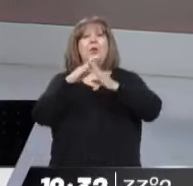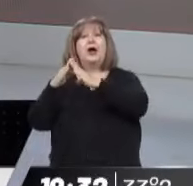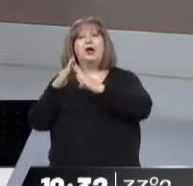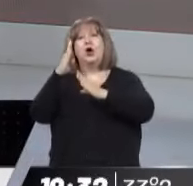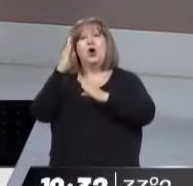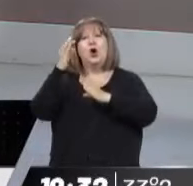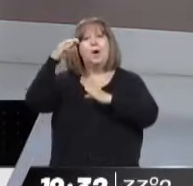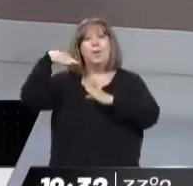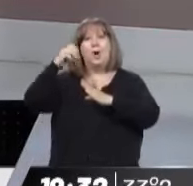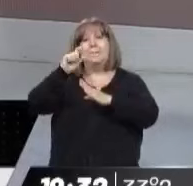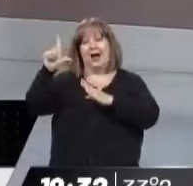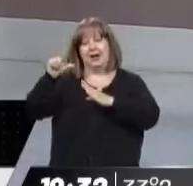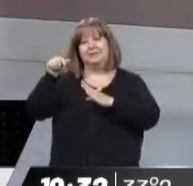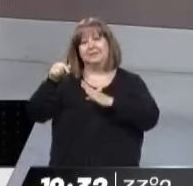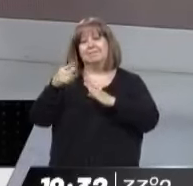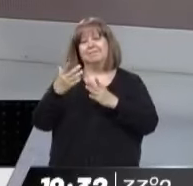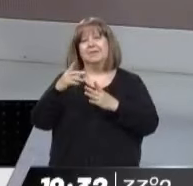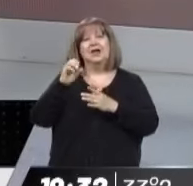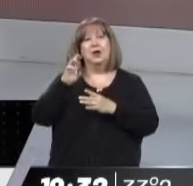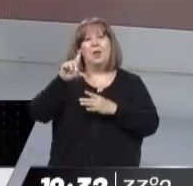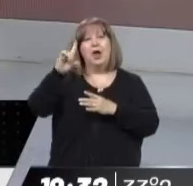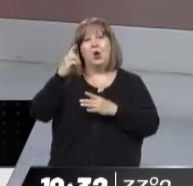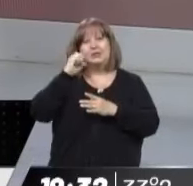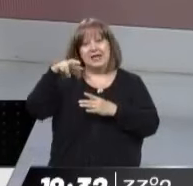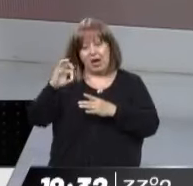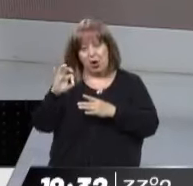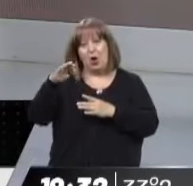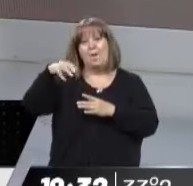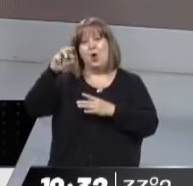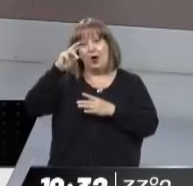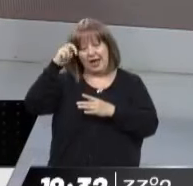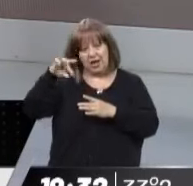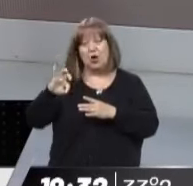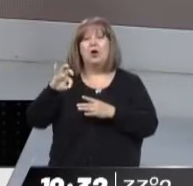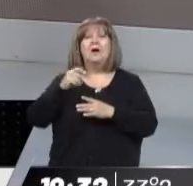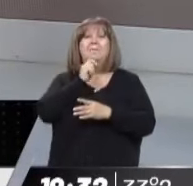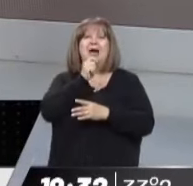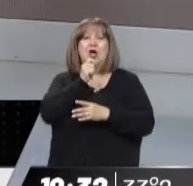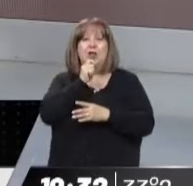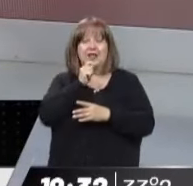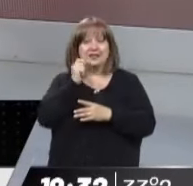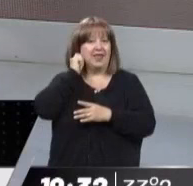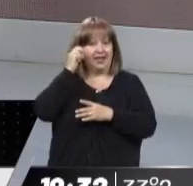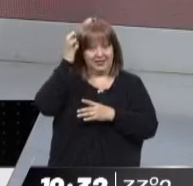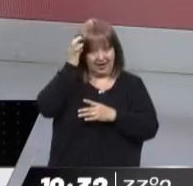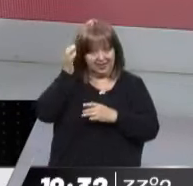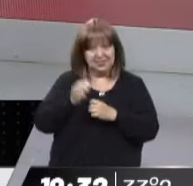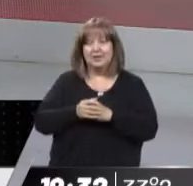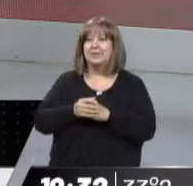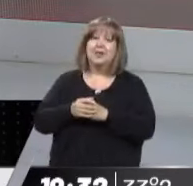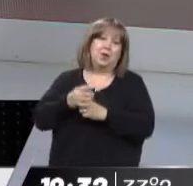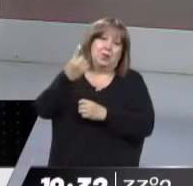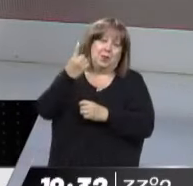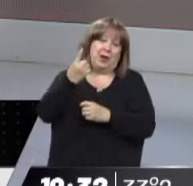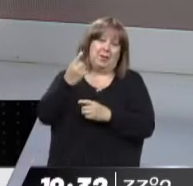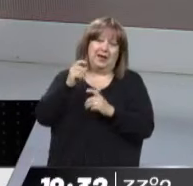crimen terrible, Gisella. Exactamente, estamos hablando de Luciano Moreno, este joven periodista de 30 años que fue brutalmente asesinado, y tenemos aquí, por primera